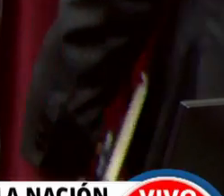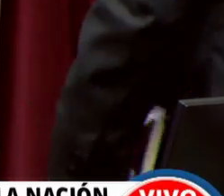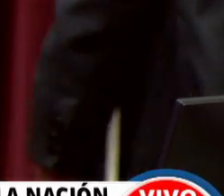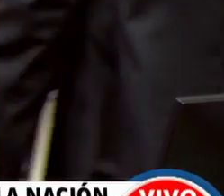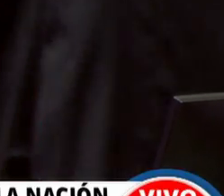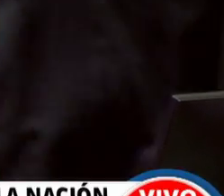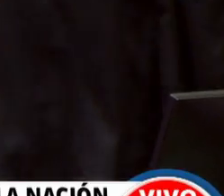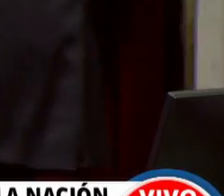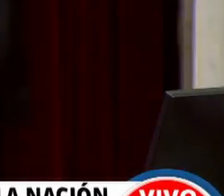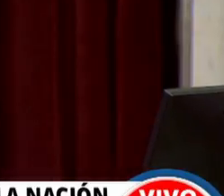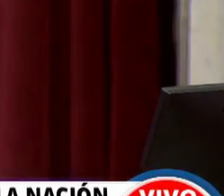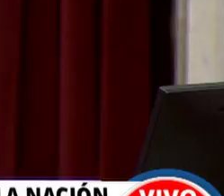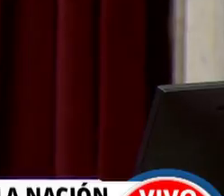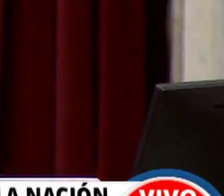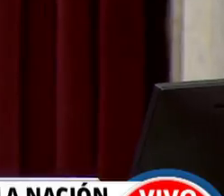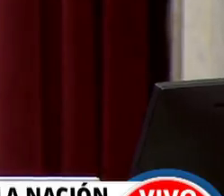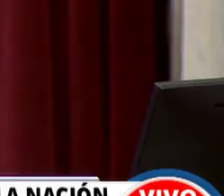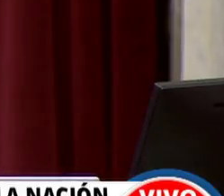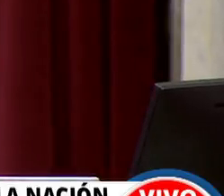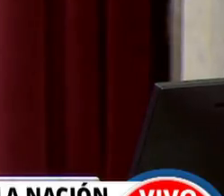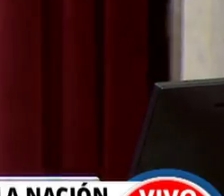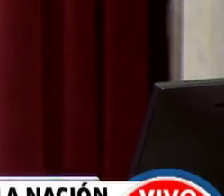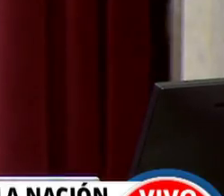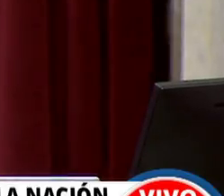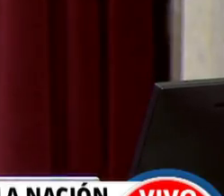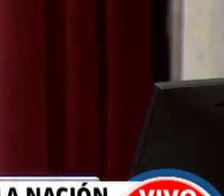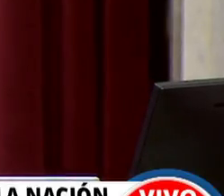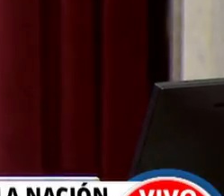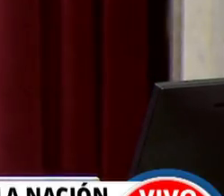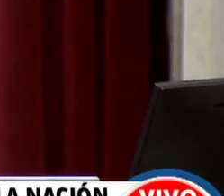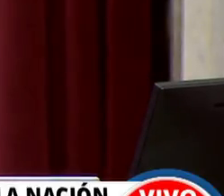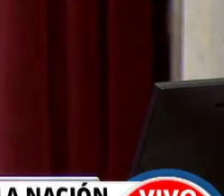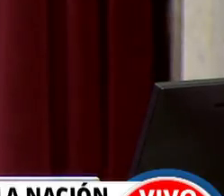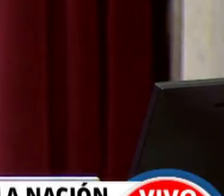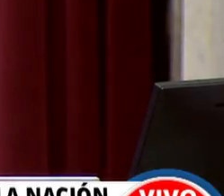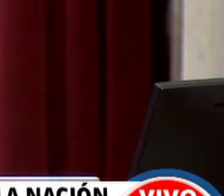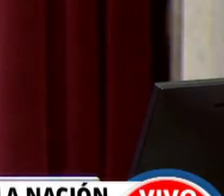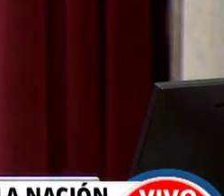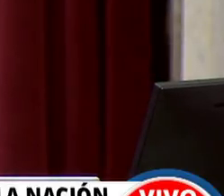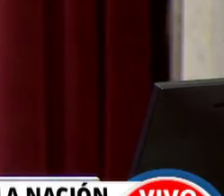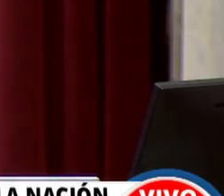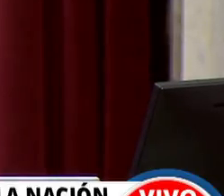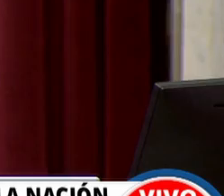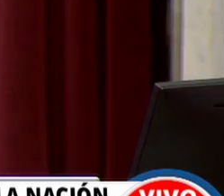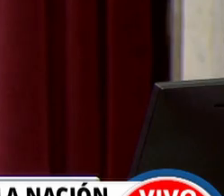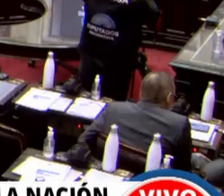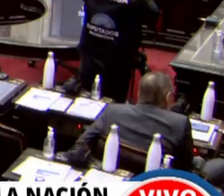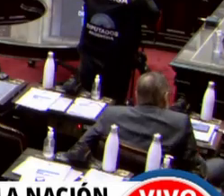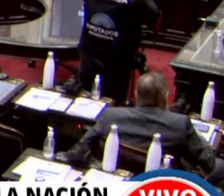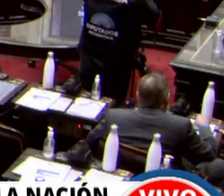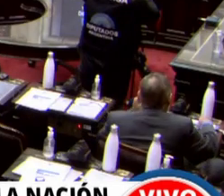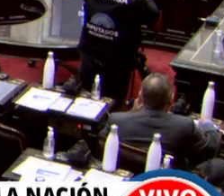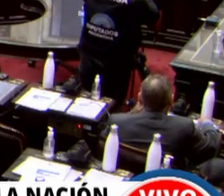corriente años se va a votar por signos a mano alzada a la aceptación de la renuncia del diputado del caño